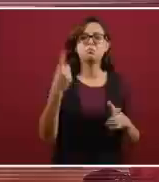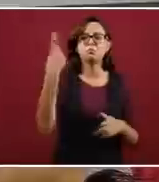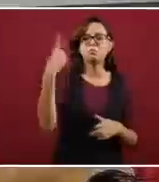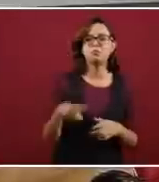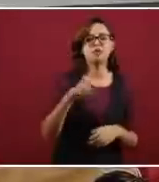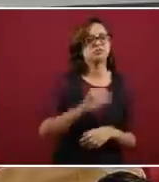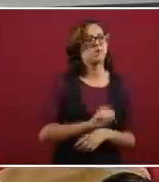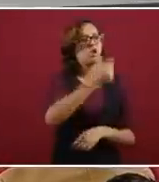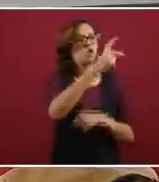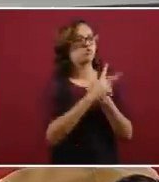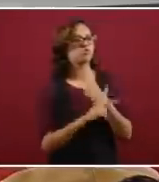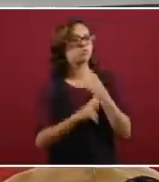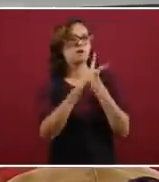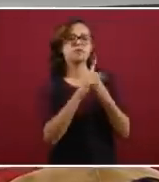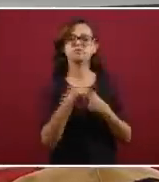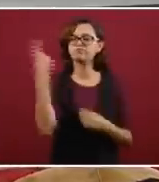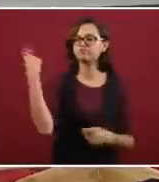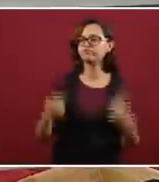imponían desde el extranjero,